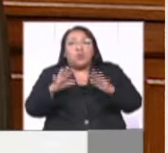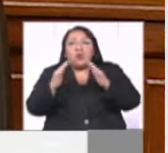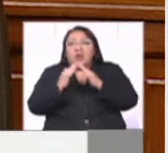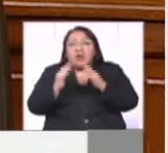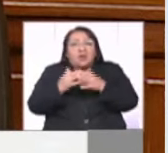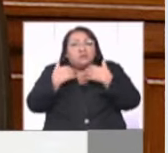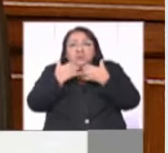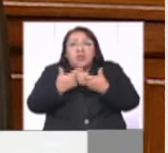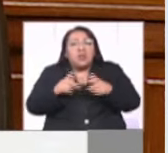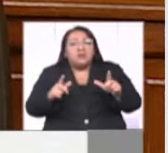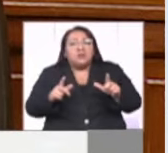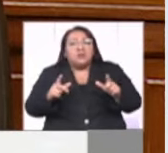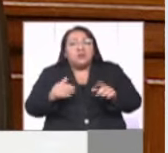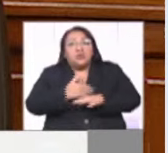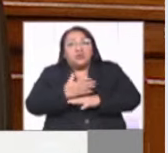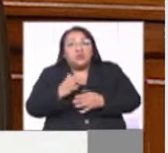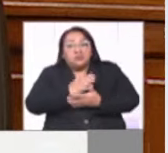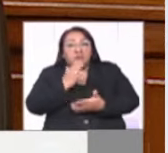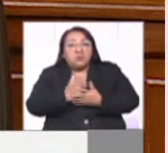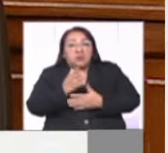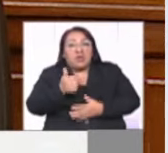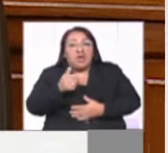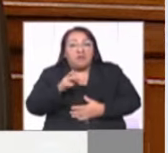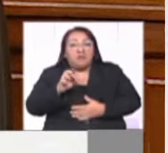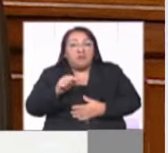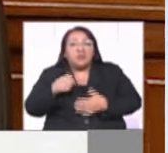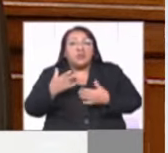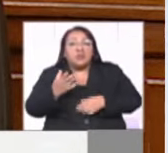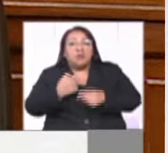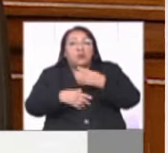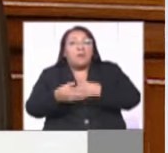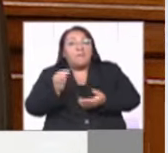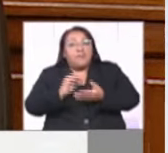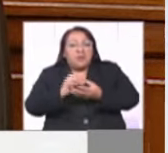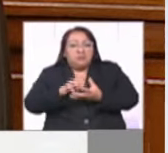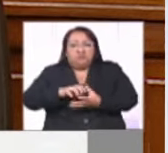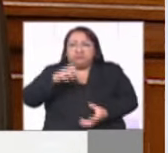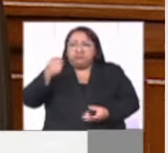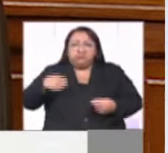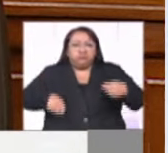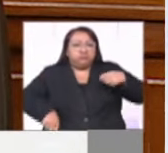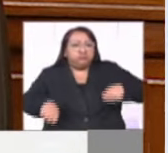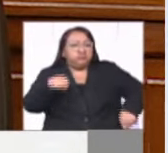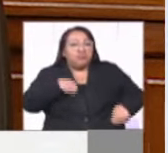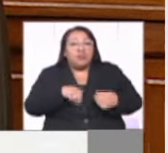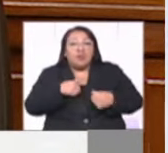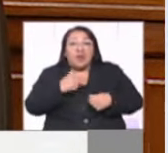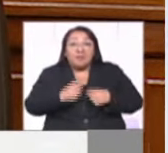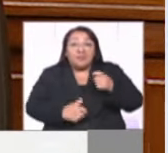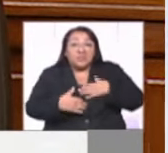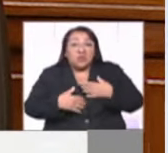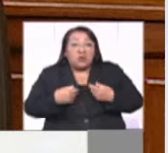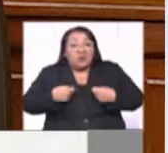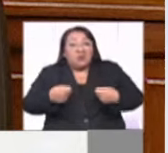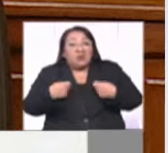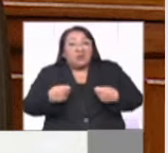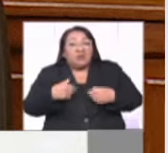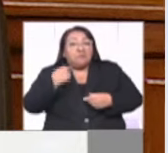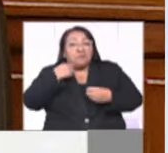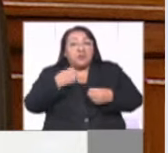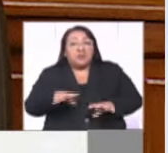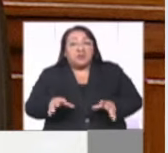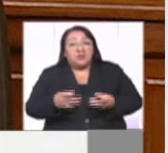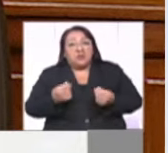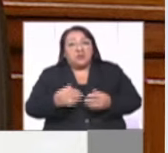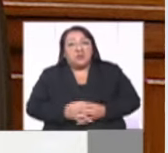vivienda. Durante la pandemia, las AFP se volvieron más ricos, mientras que los aportantes perdieron